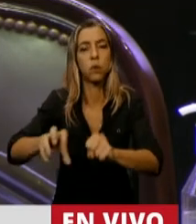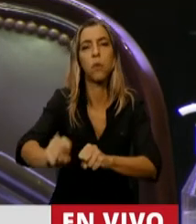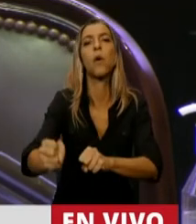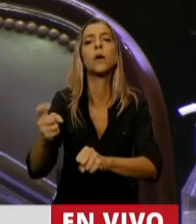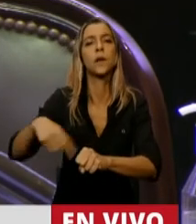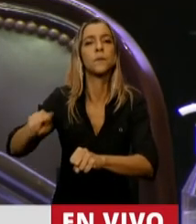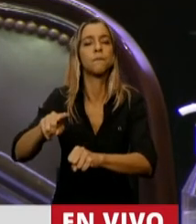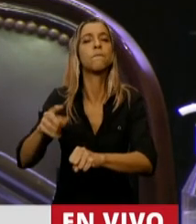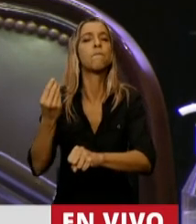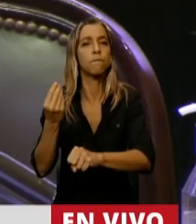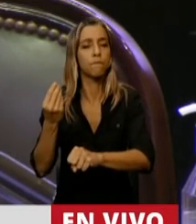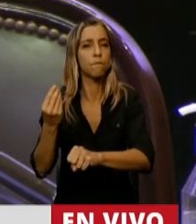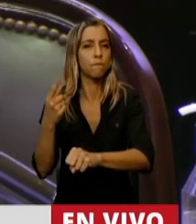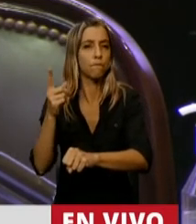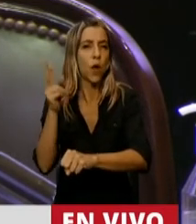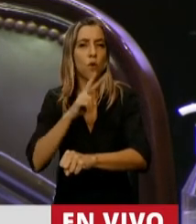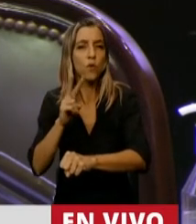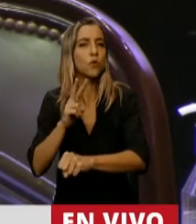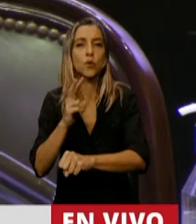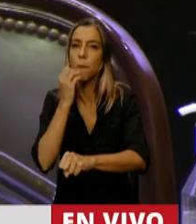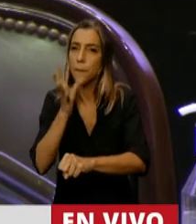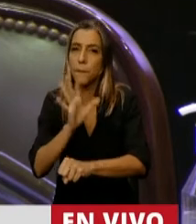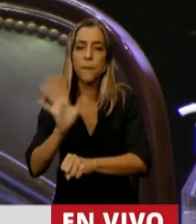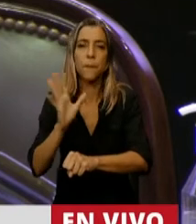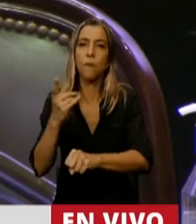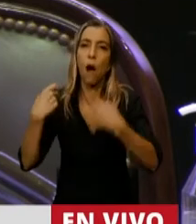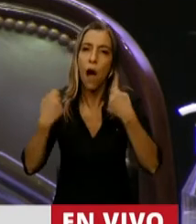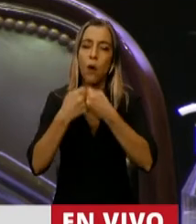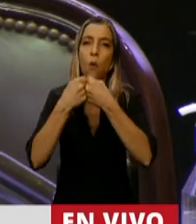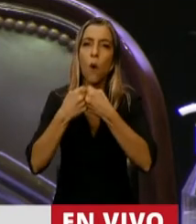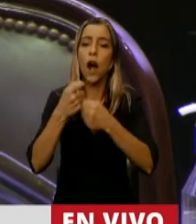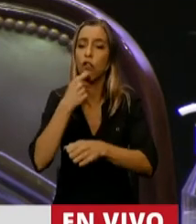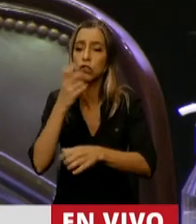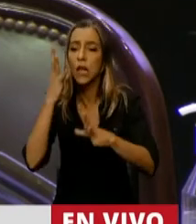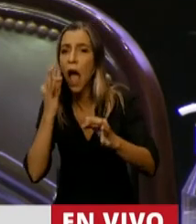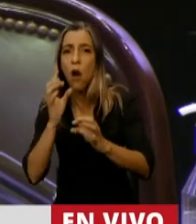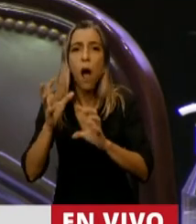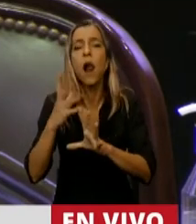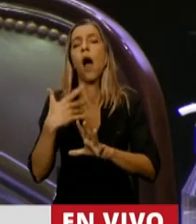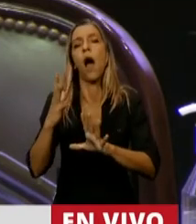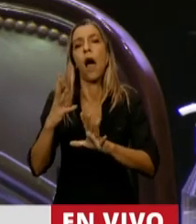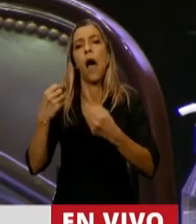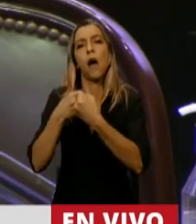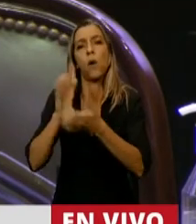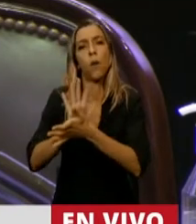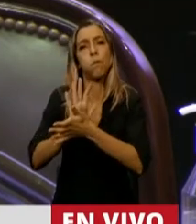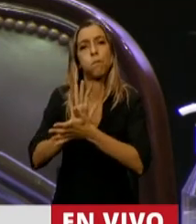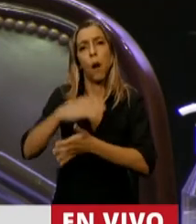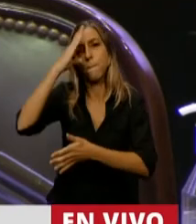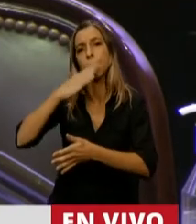generar un consenso con aquellos que han cometido delitos, le va a pagar 50.000 pesos por